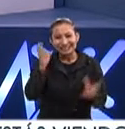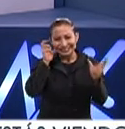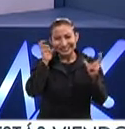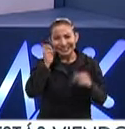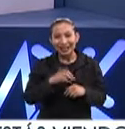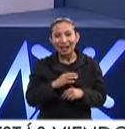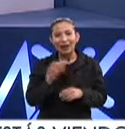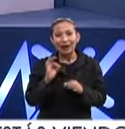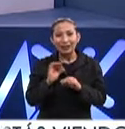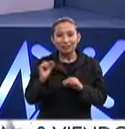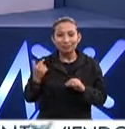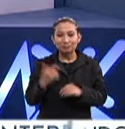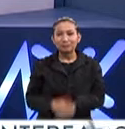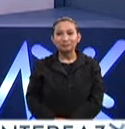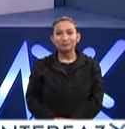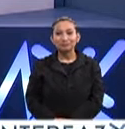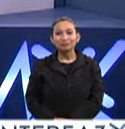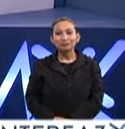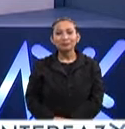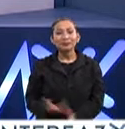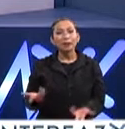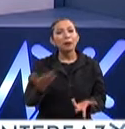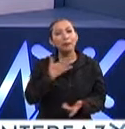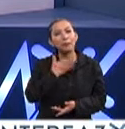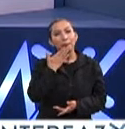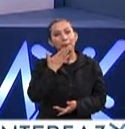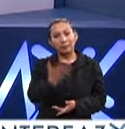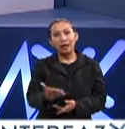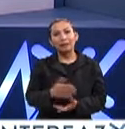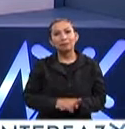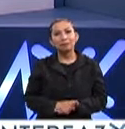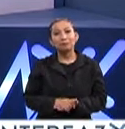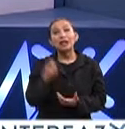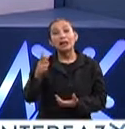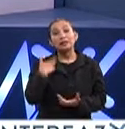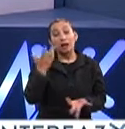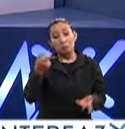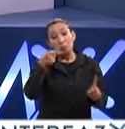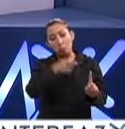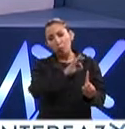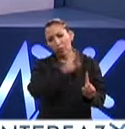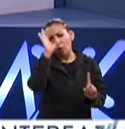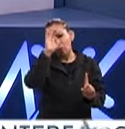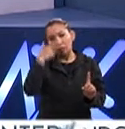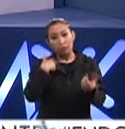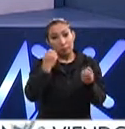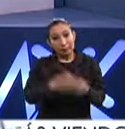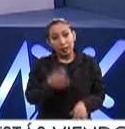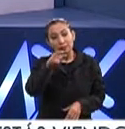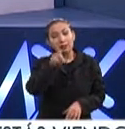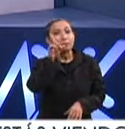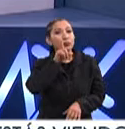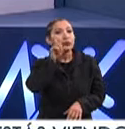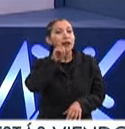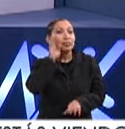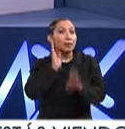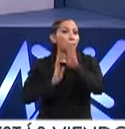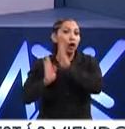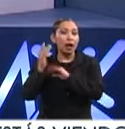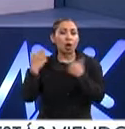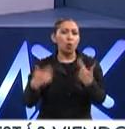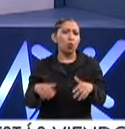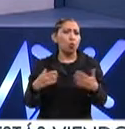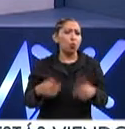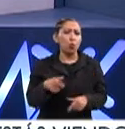apreciar en algunos momentos de esparcimiento. Pero bueno, pues ahí está esta gran alternativa cultural, no hay que perder a esta chica búlgara, así que bueno,